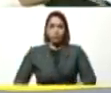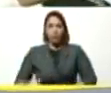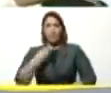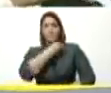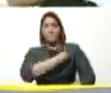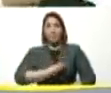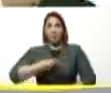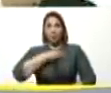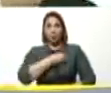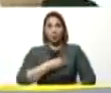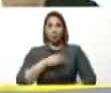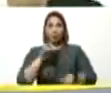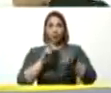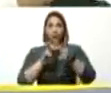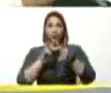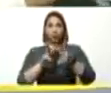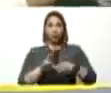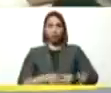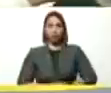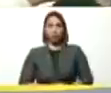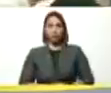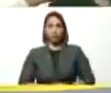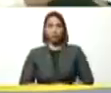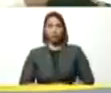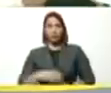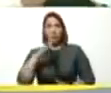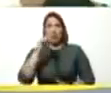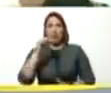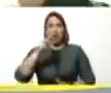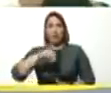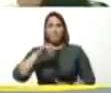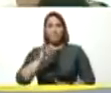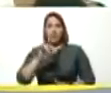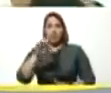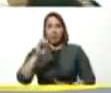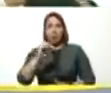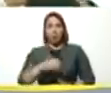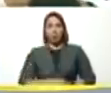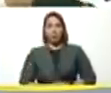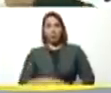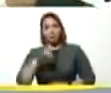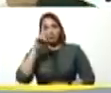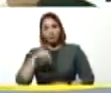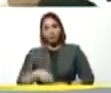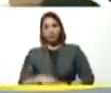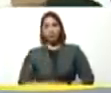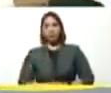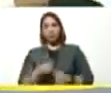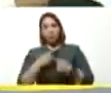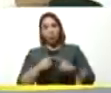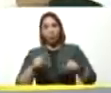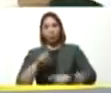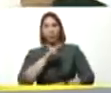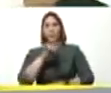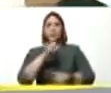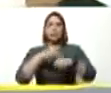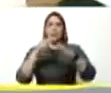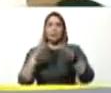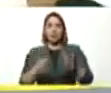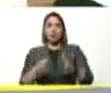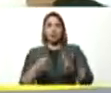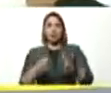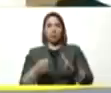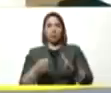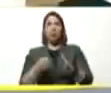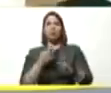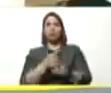misión Hábitat, Camilo Suescún. Está Vitkel Montes, viceministro de Redes